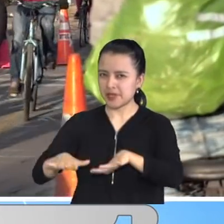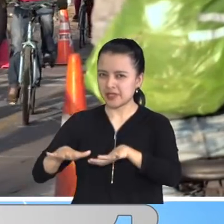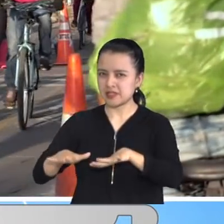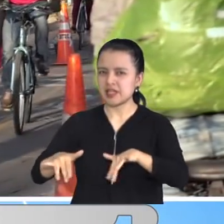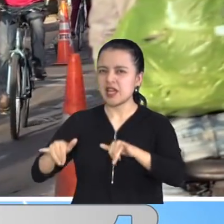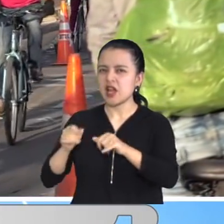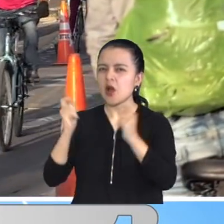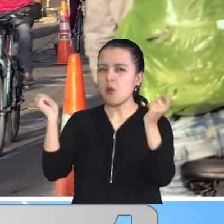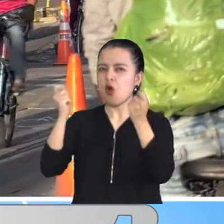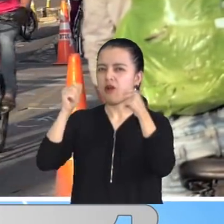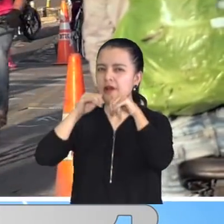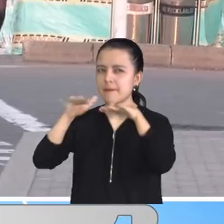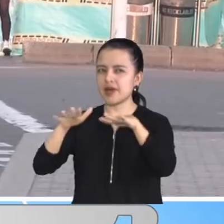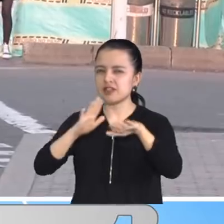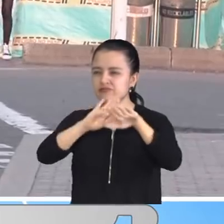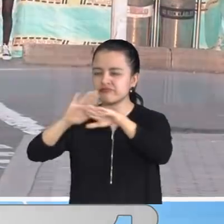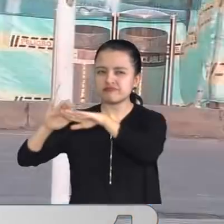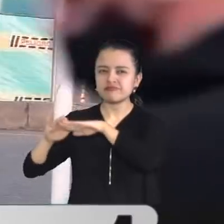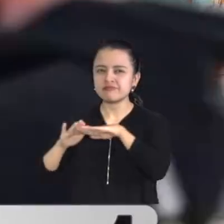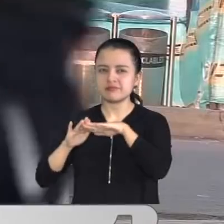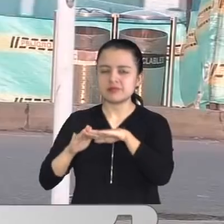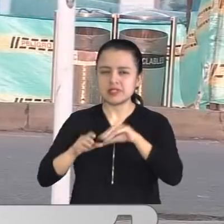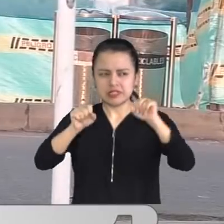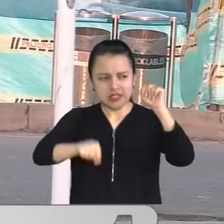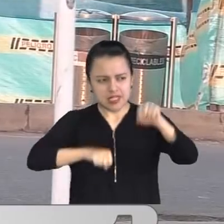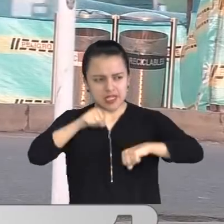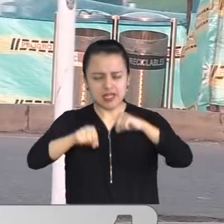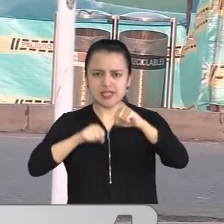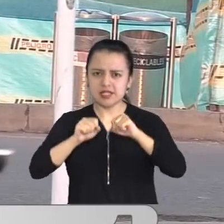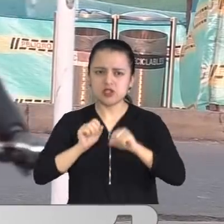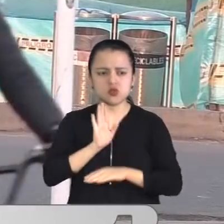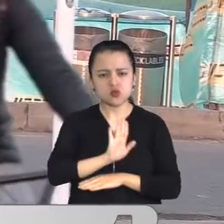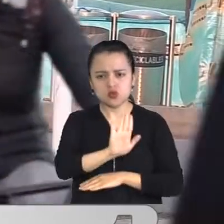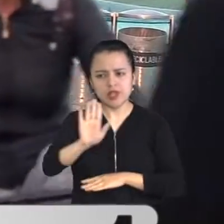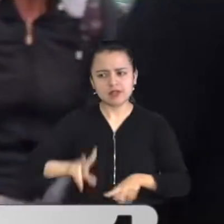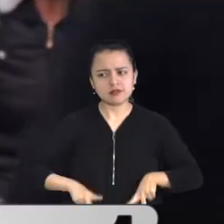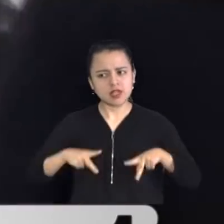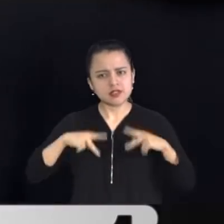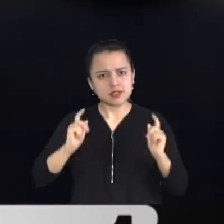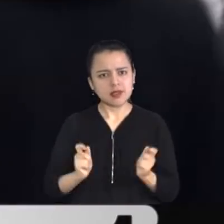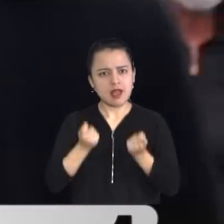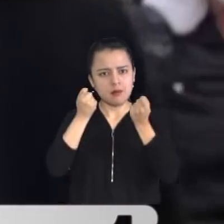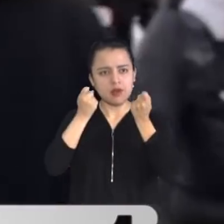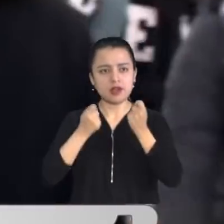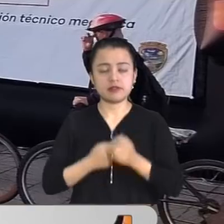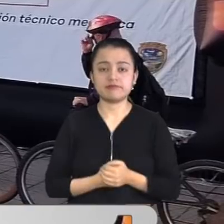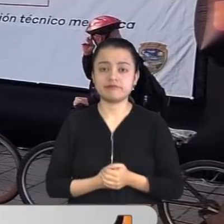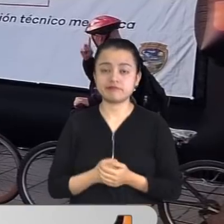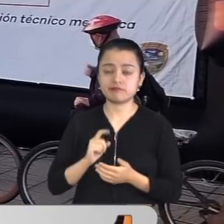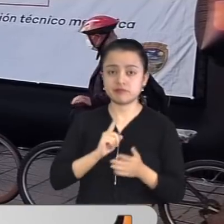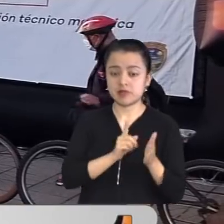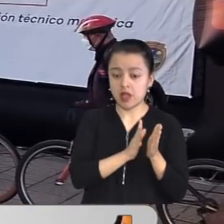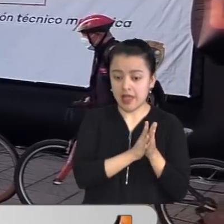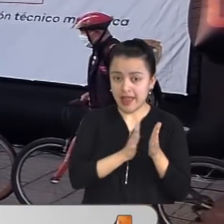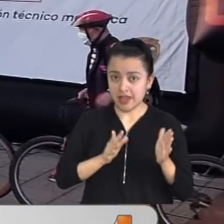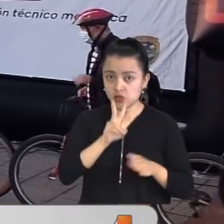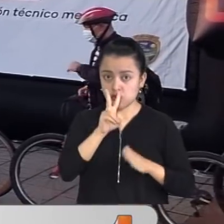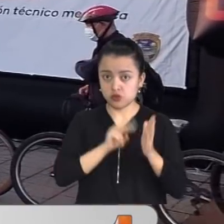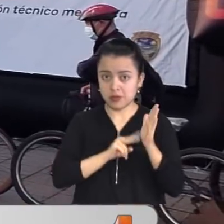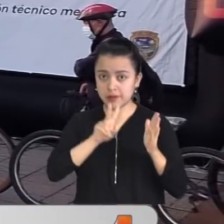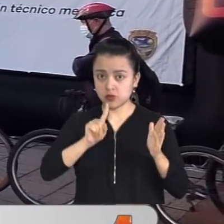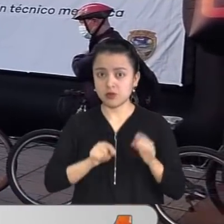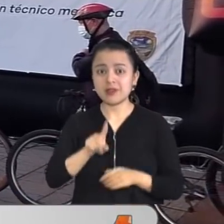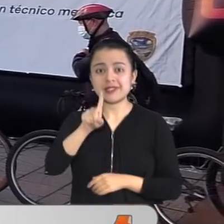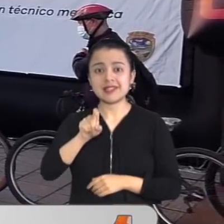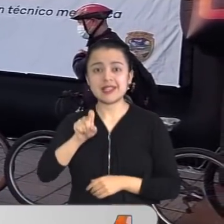objetivo de esta campaña es salvar las vidas de los ciclistas. Según las cifras, solo este año en Bogotá han muerto 66 ciclistas en